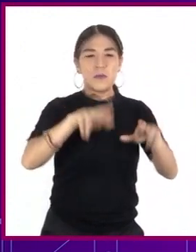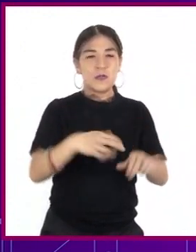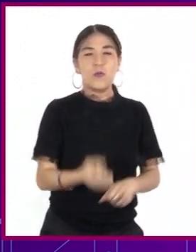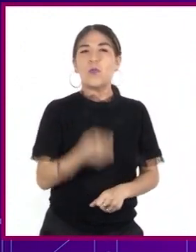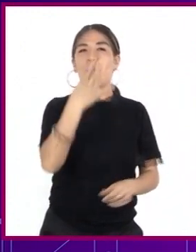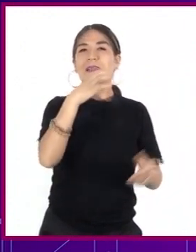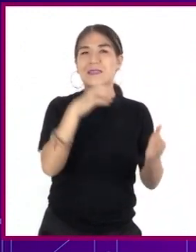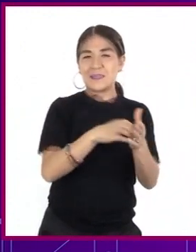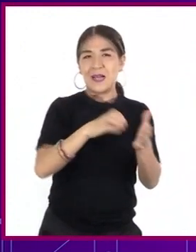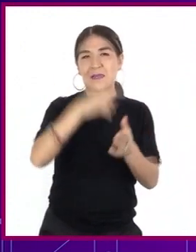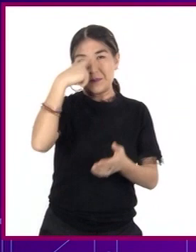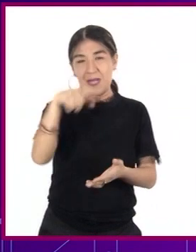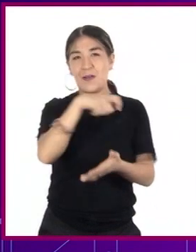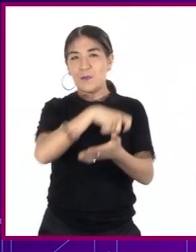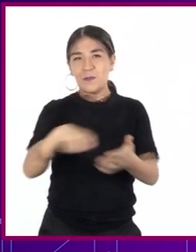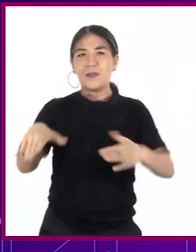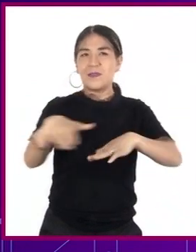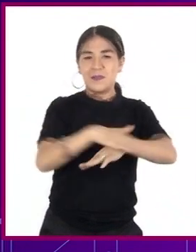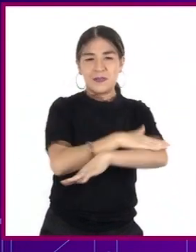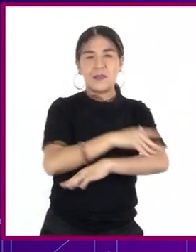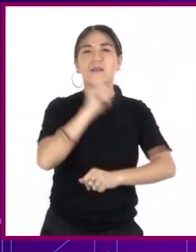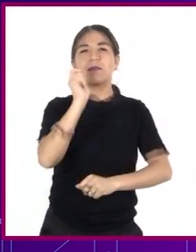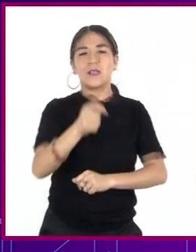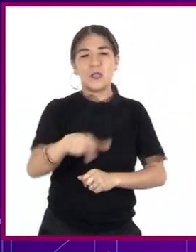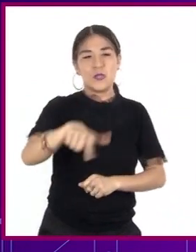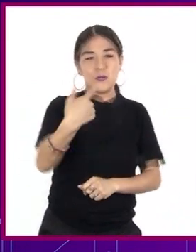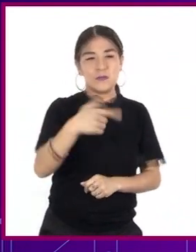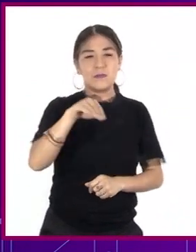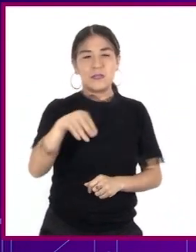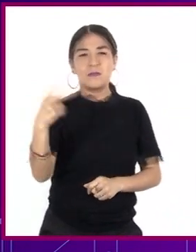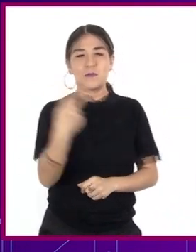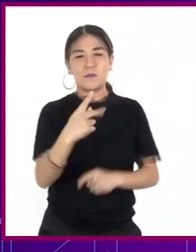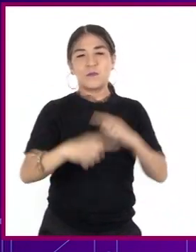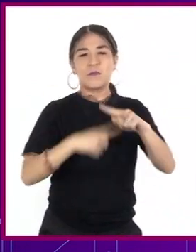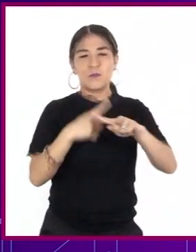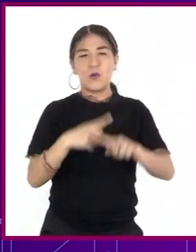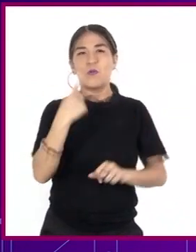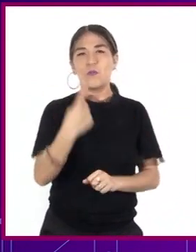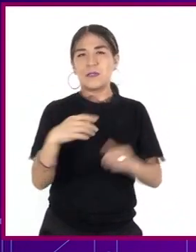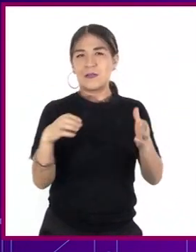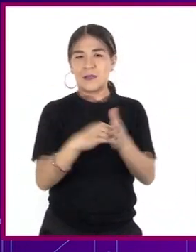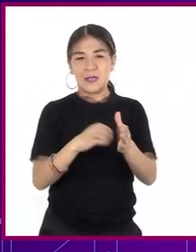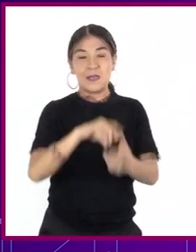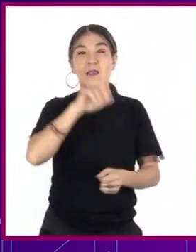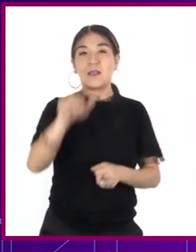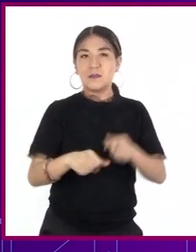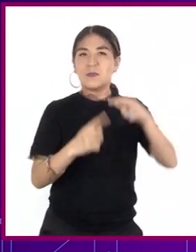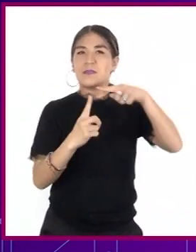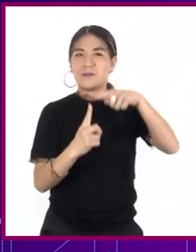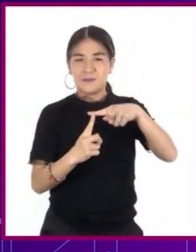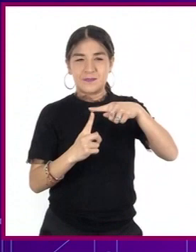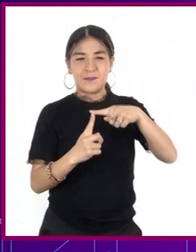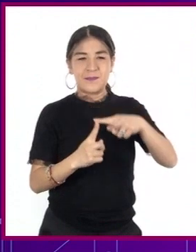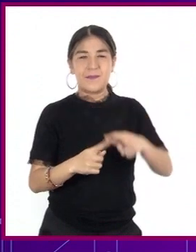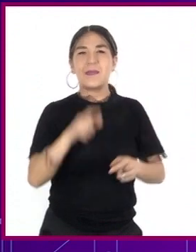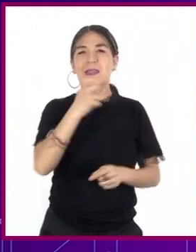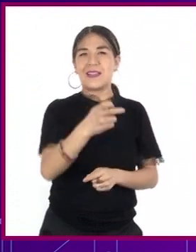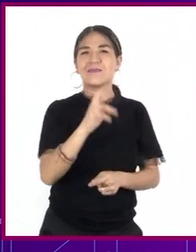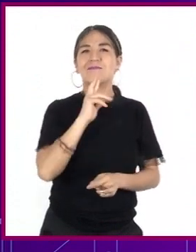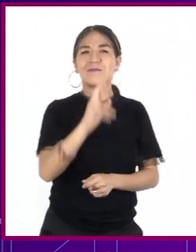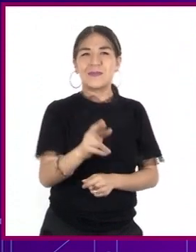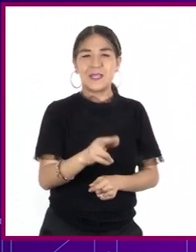a comprar, multiplicamos 12 metros cuadrados por una caja y dividimos el producto